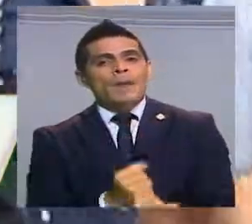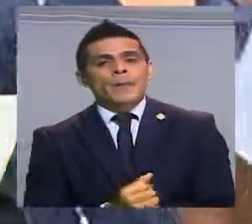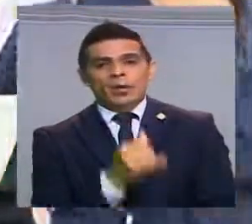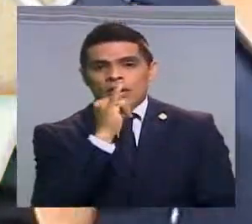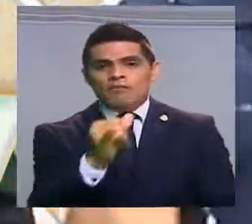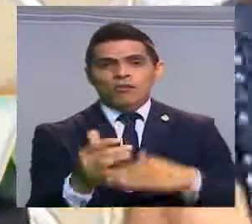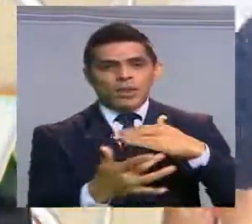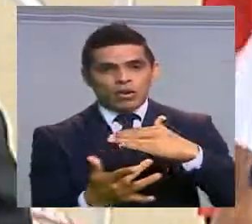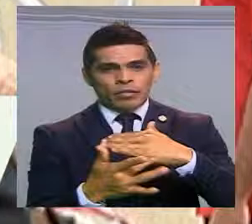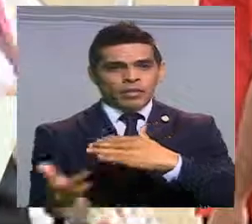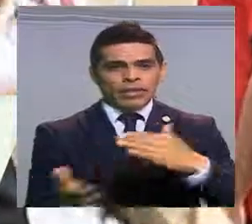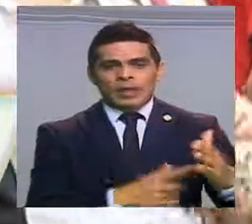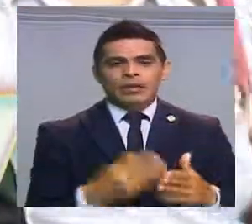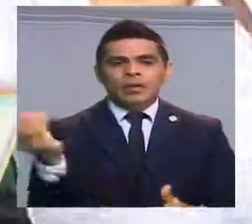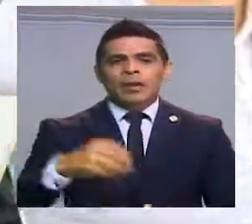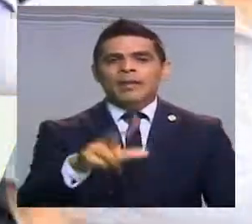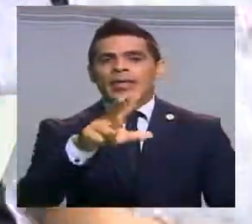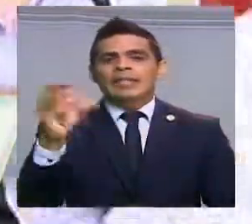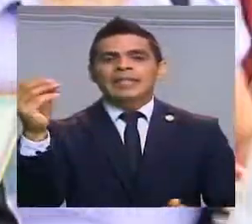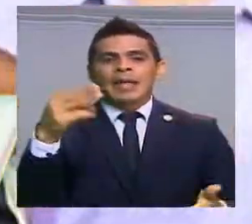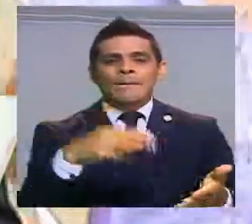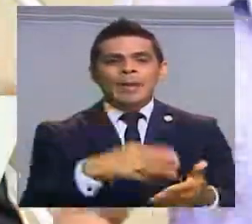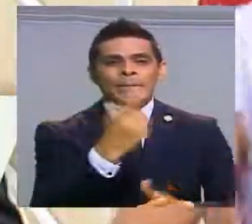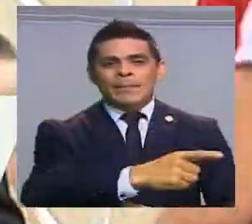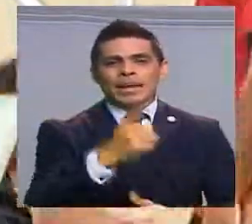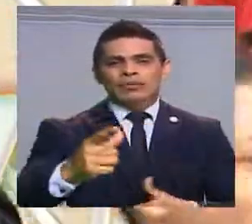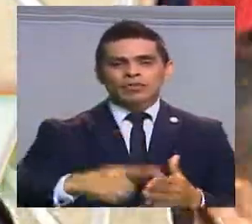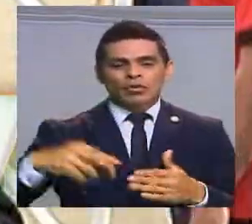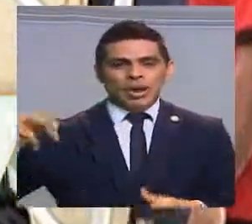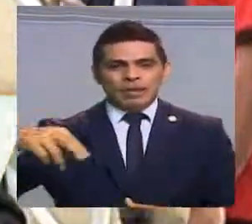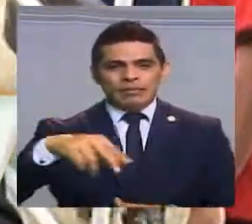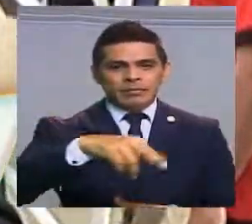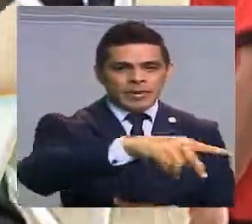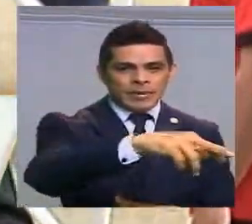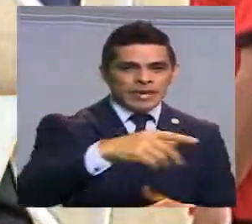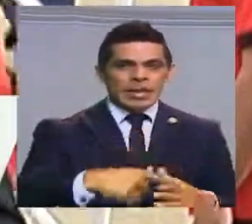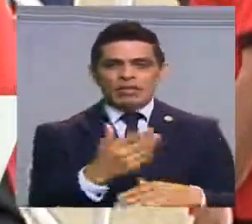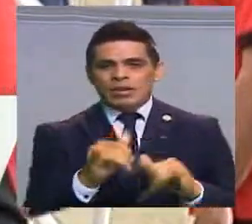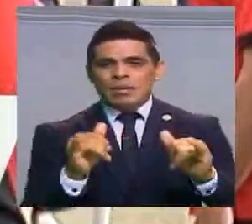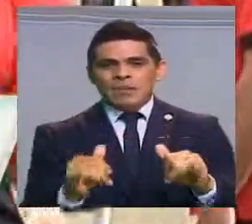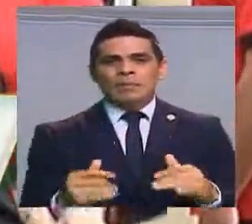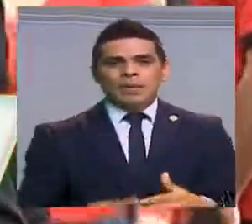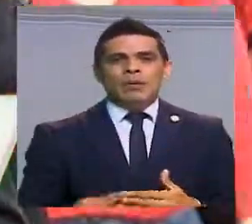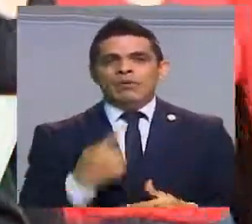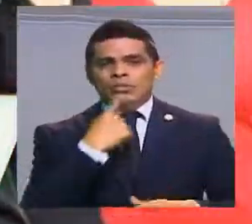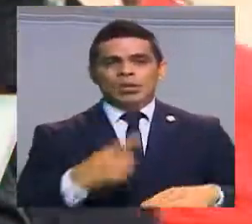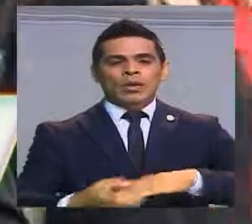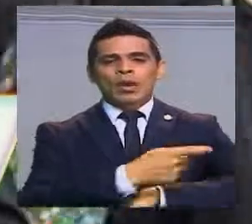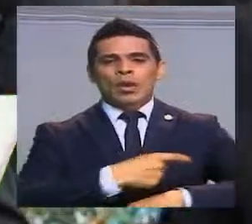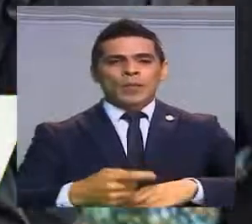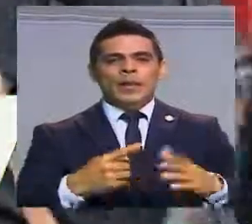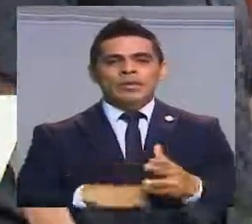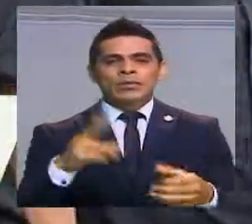digan. Más de 30.000 personas se han movilizado a través del puente Guanape. Por ello, la gobernación del estado Vargas ha